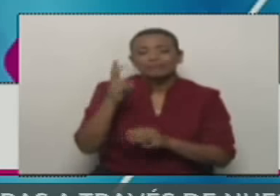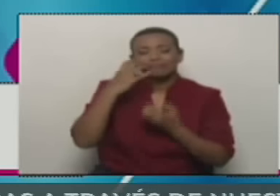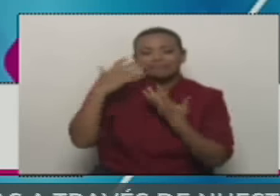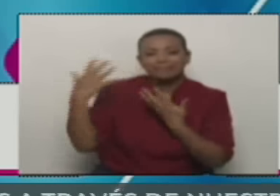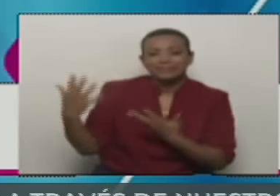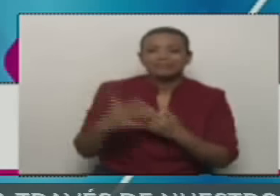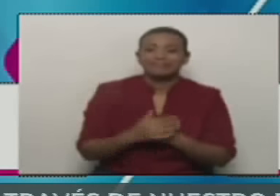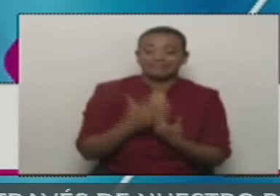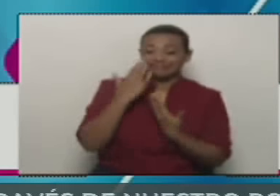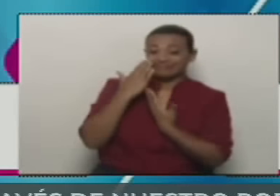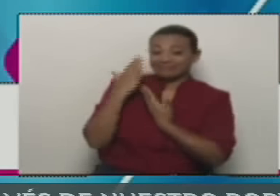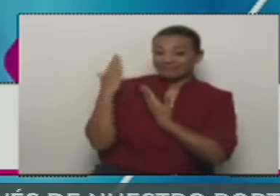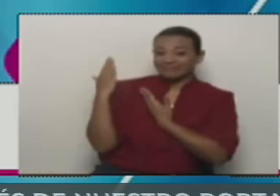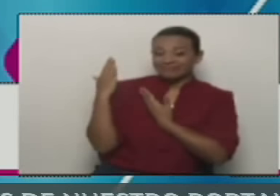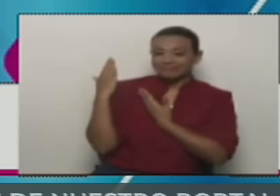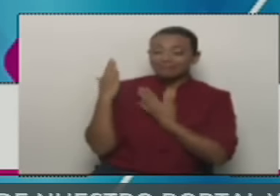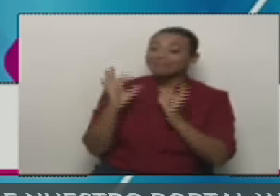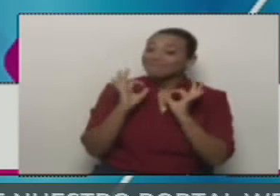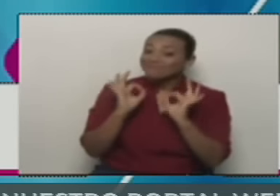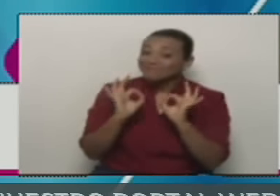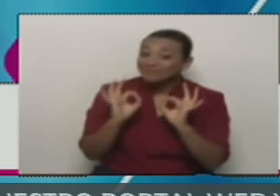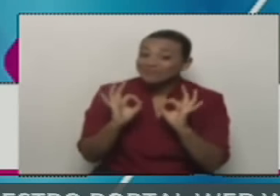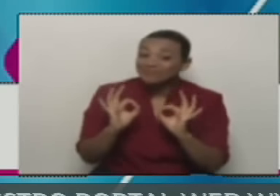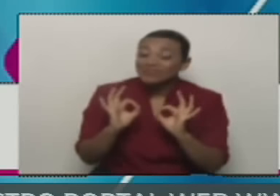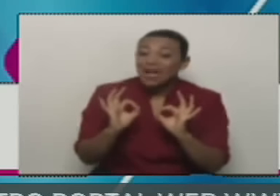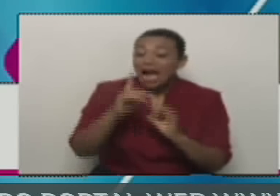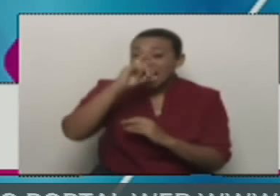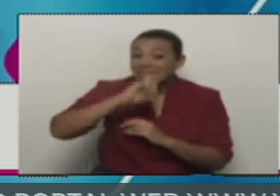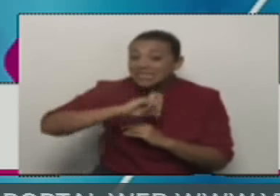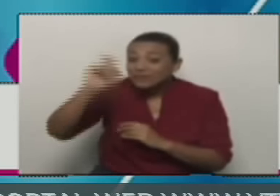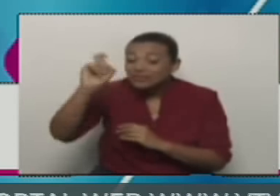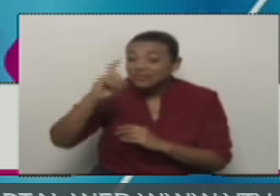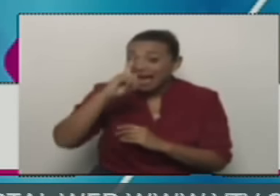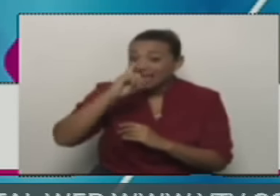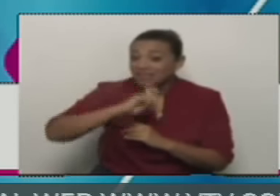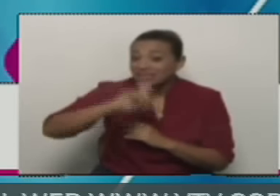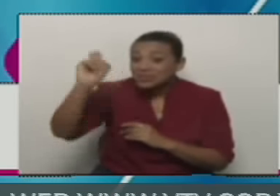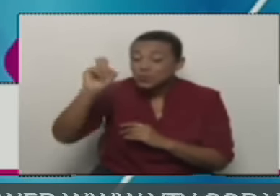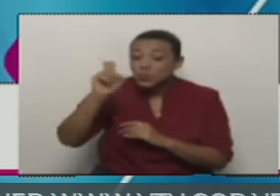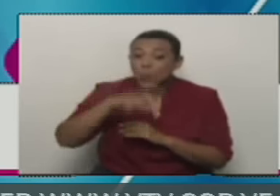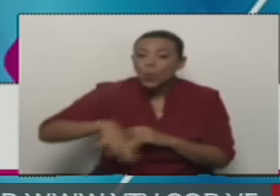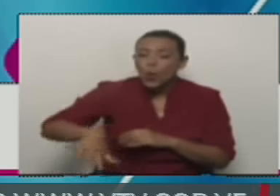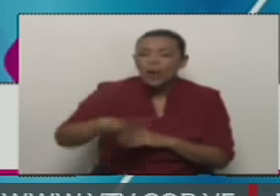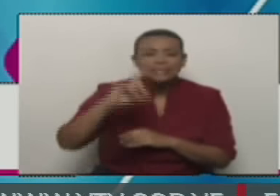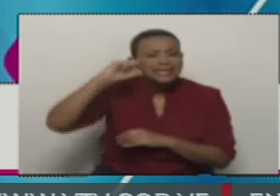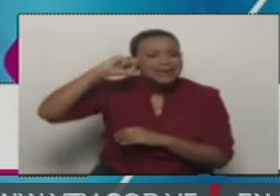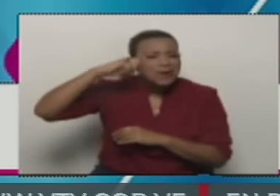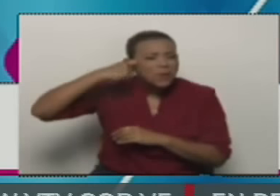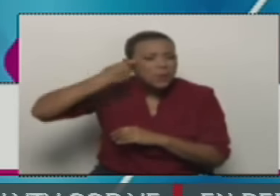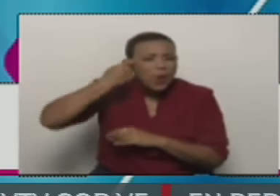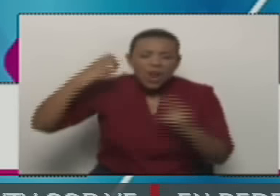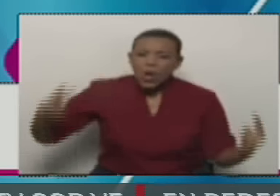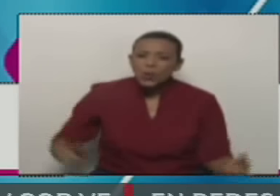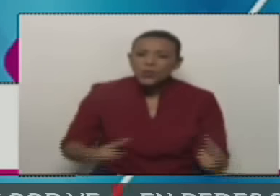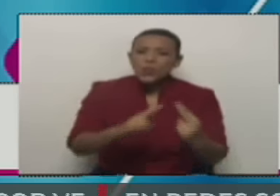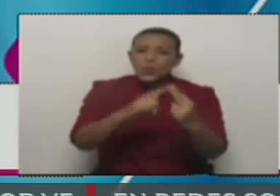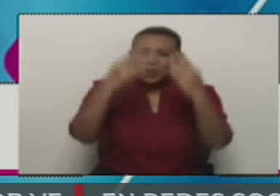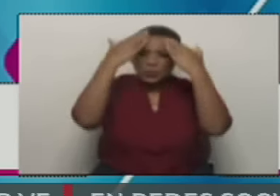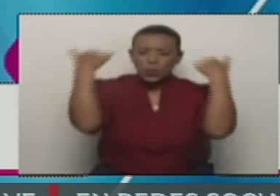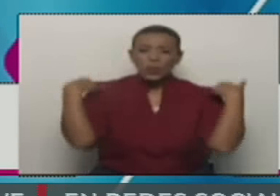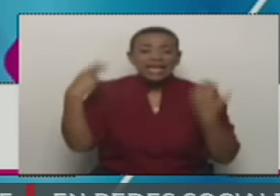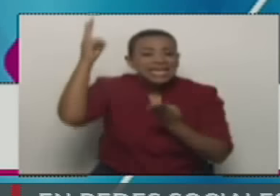amada. Precisamente se cumplió aniversario en que se recuerda el encuentro de la Virgen con el